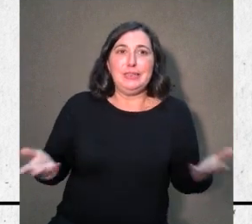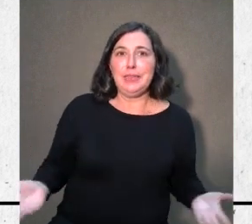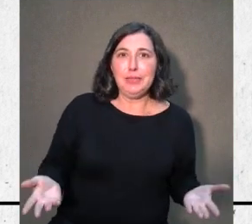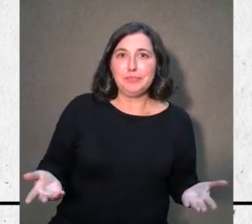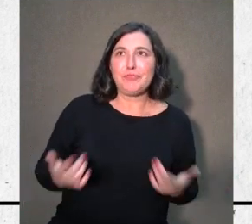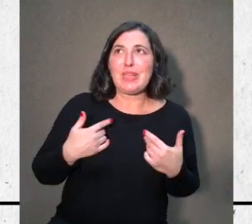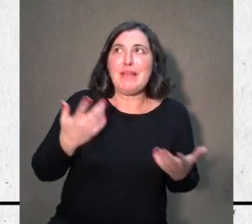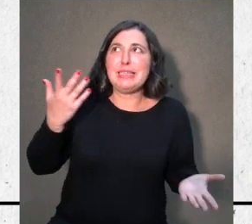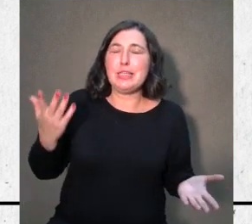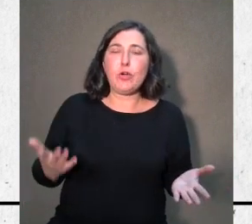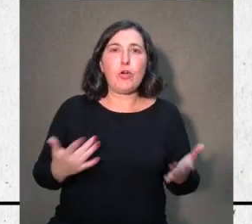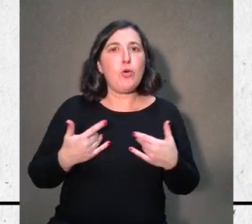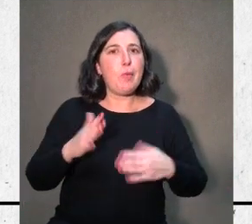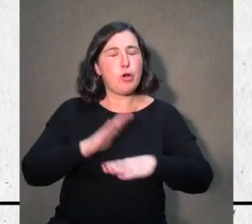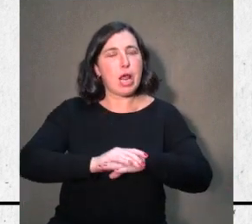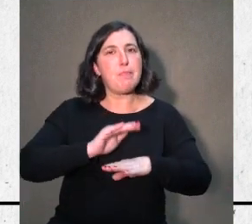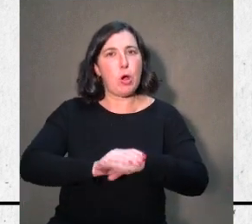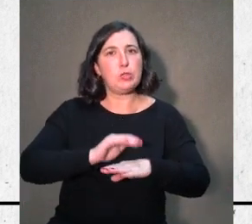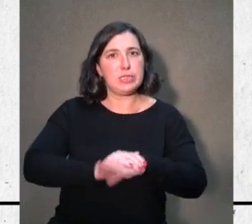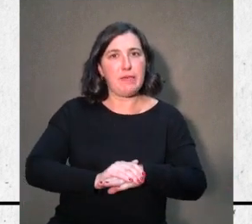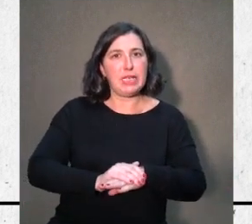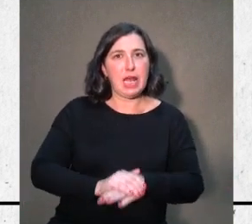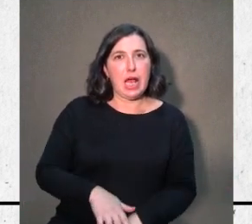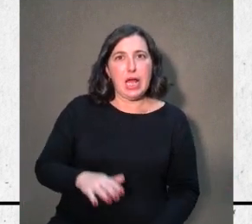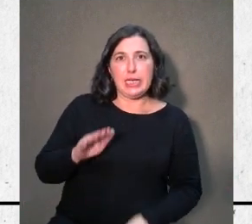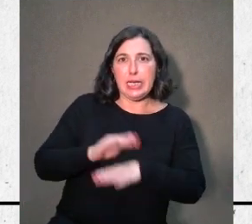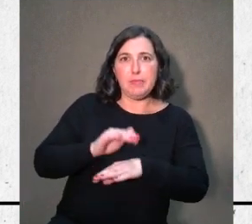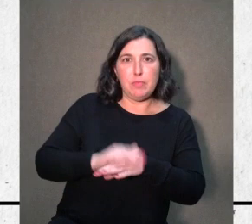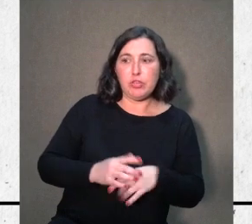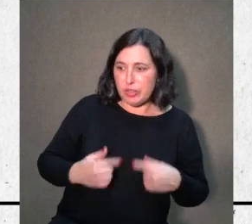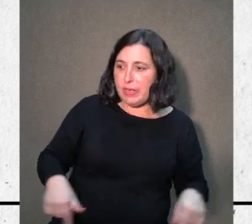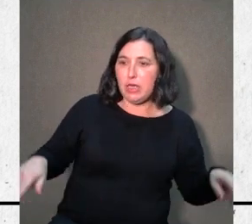papá, como que tenés... Es una gran responsabilidad, no tanto con